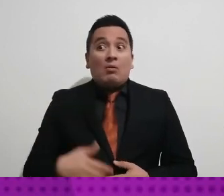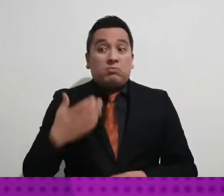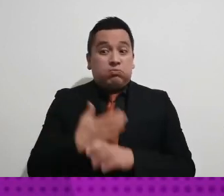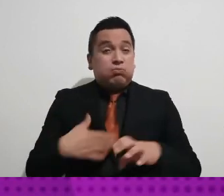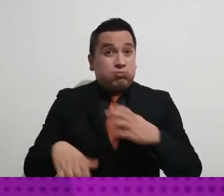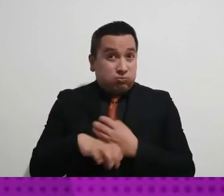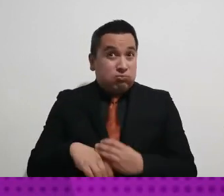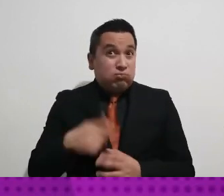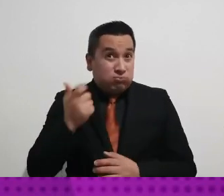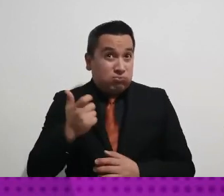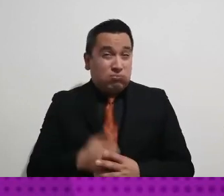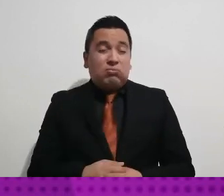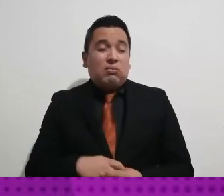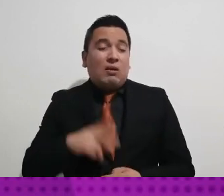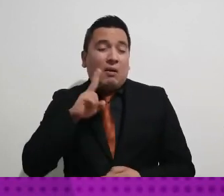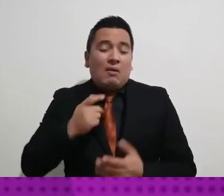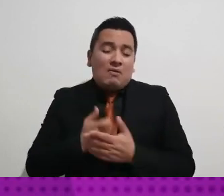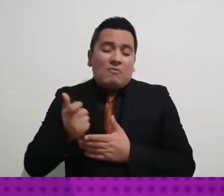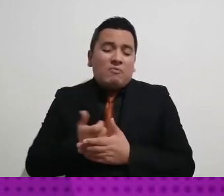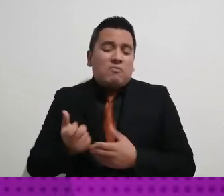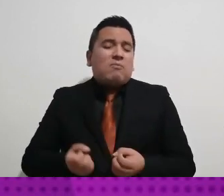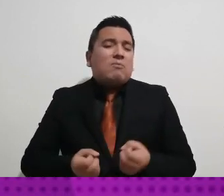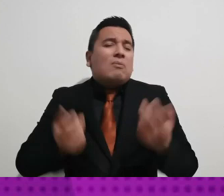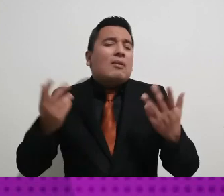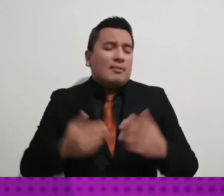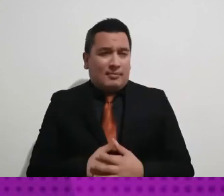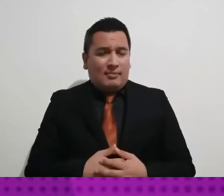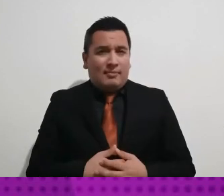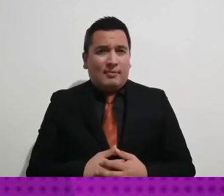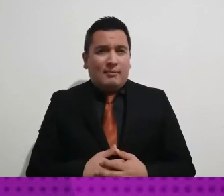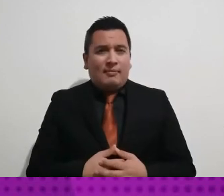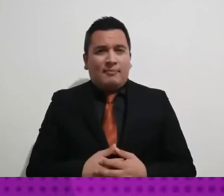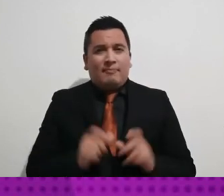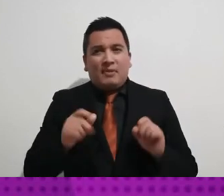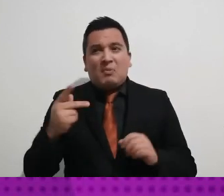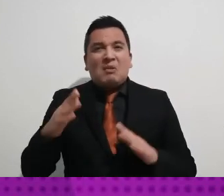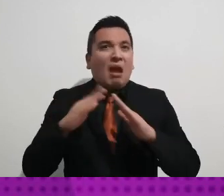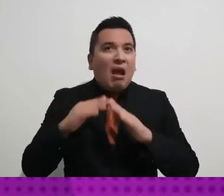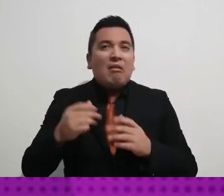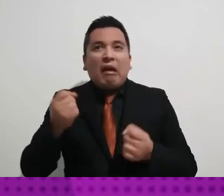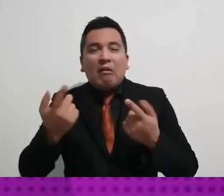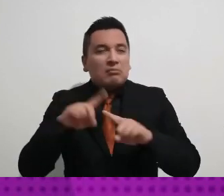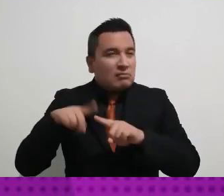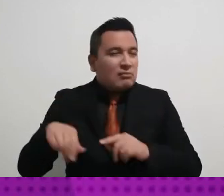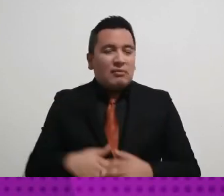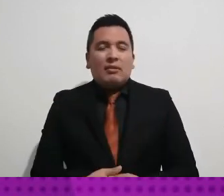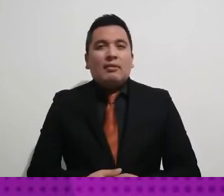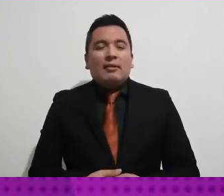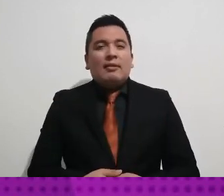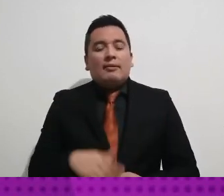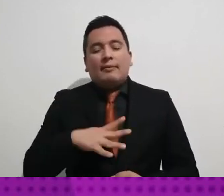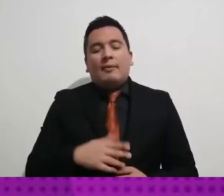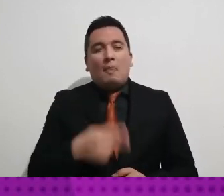información patrimonial, su declaración 3 de 3 y bueno, pues también esto